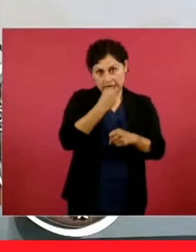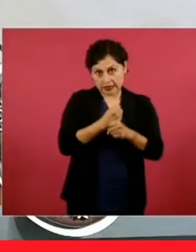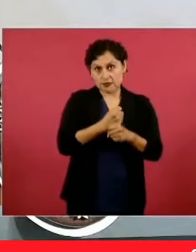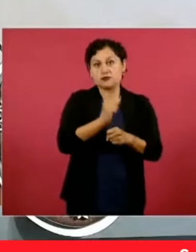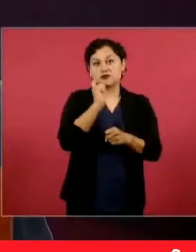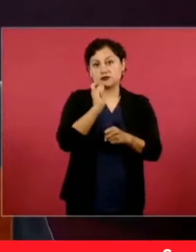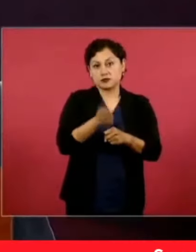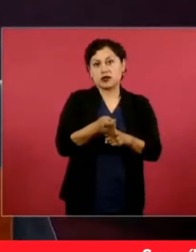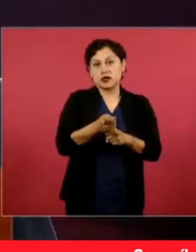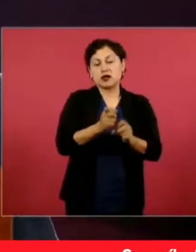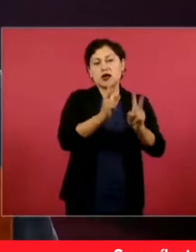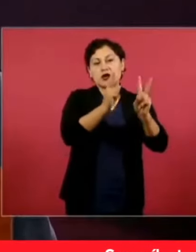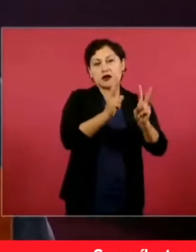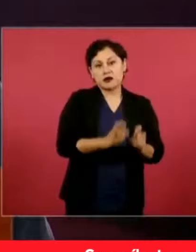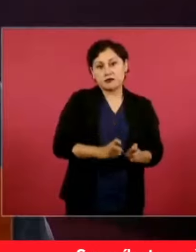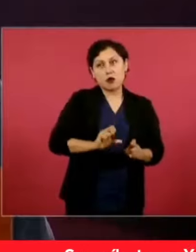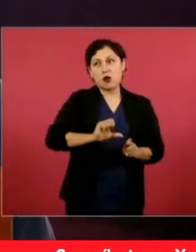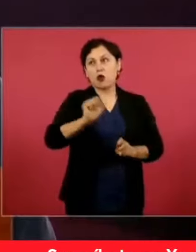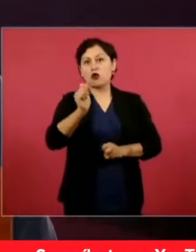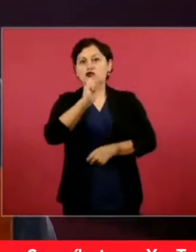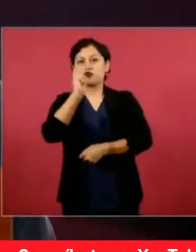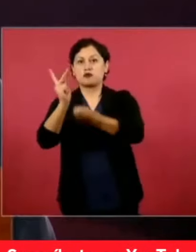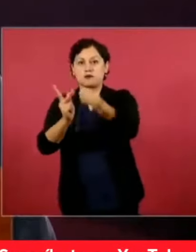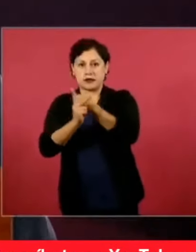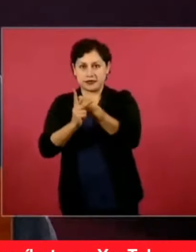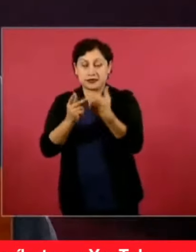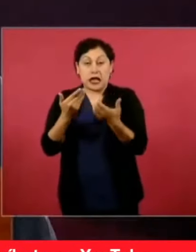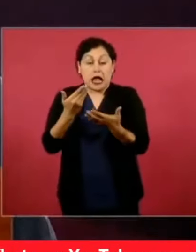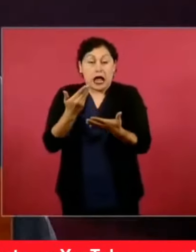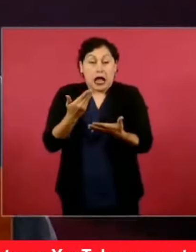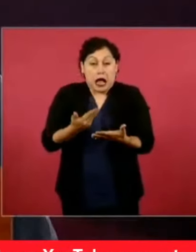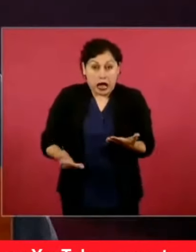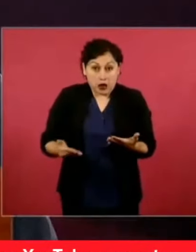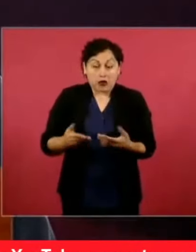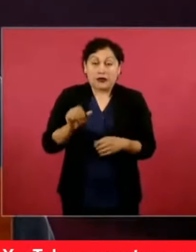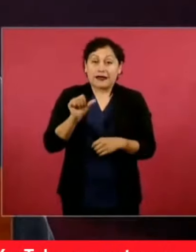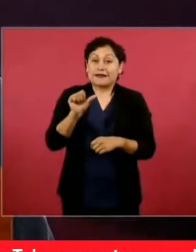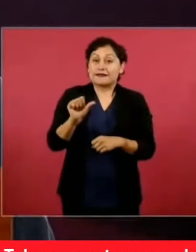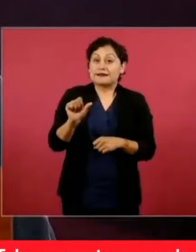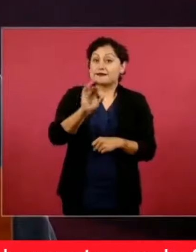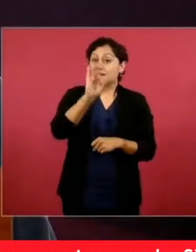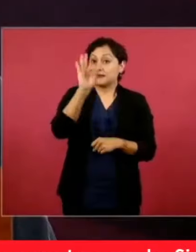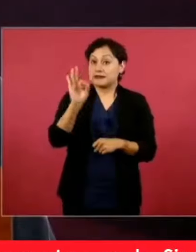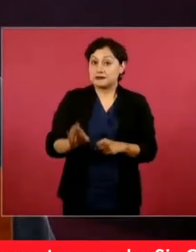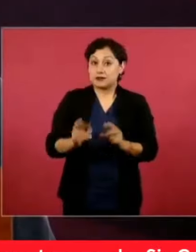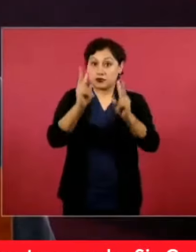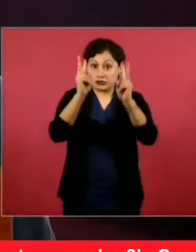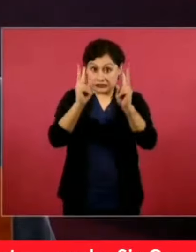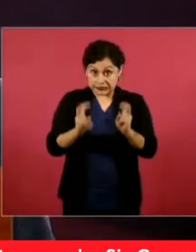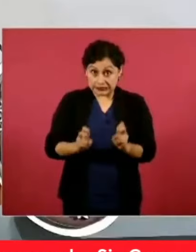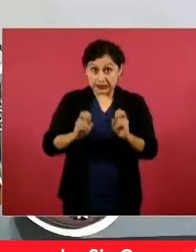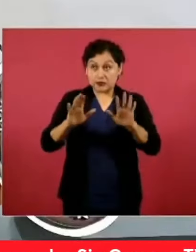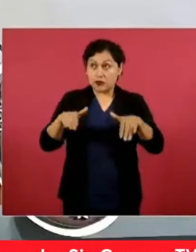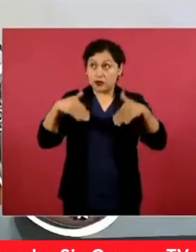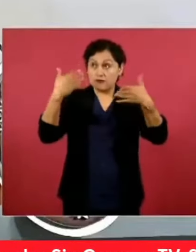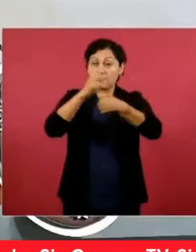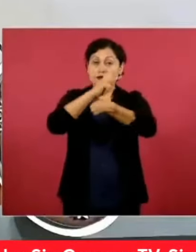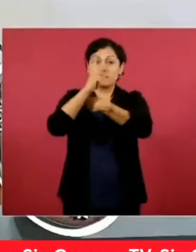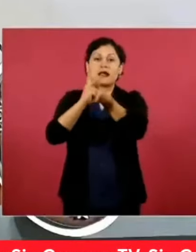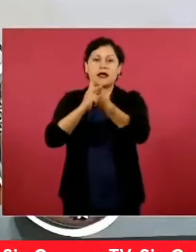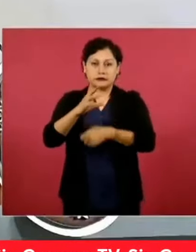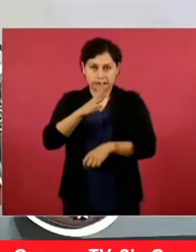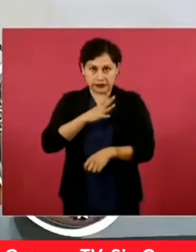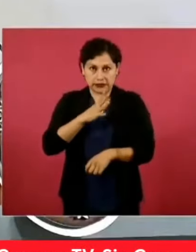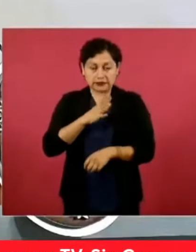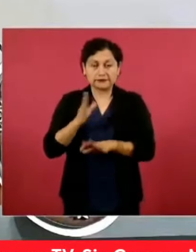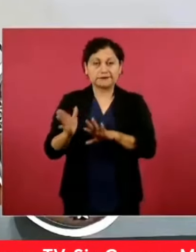fuera de nuestro país. El día de hoy, un 16% son descargas que se realizan fuera de México.